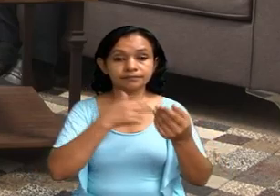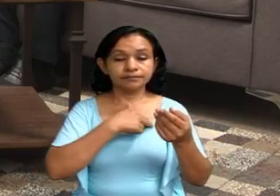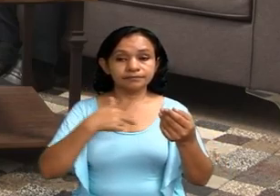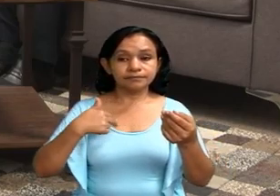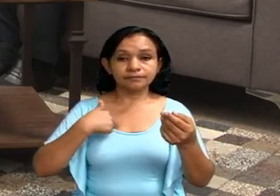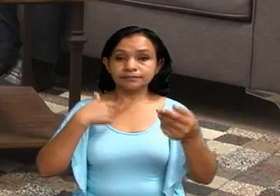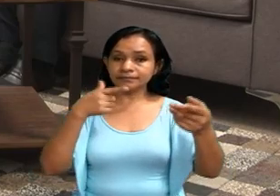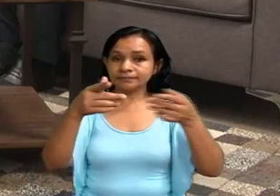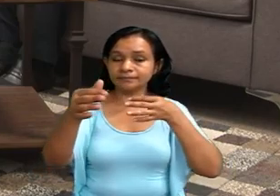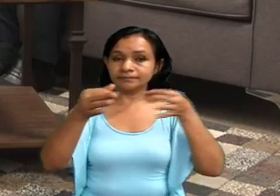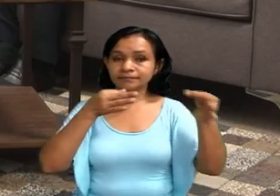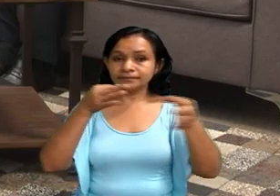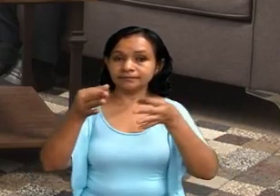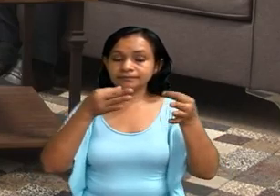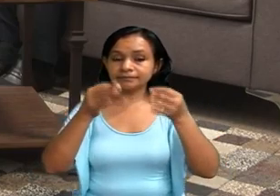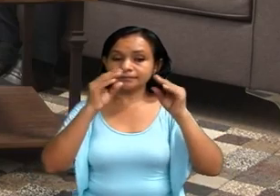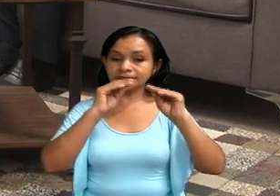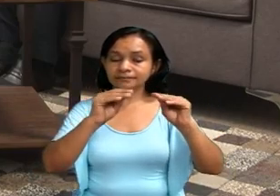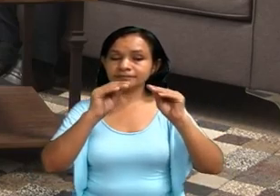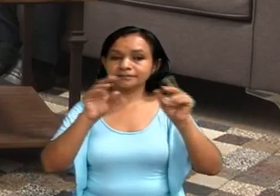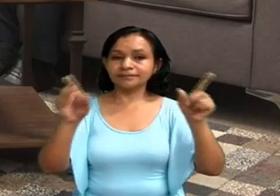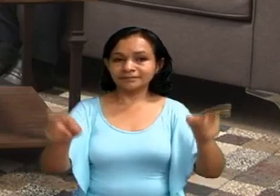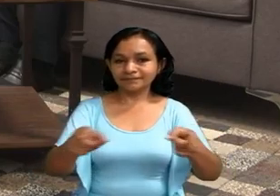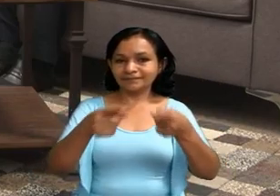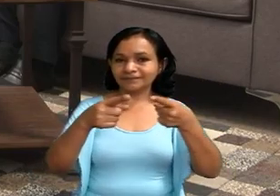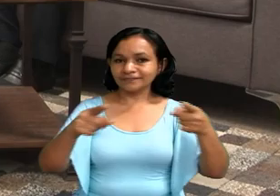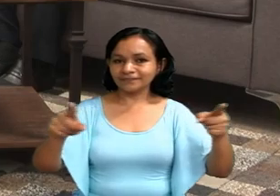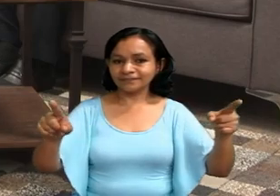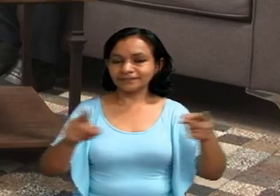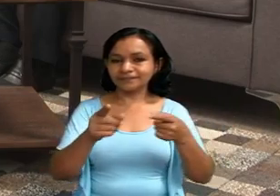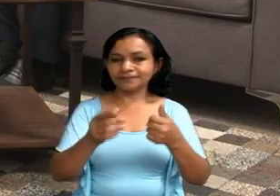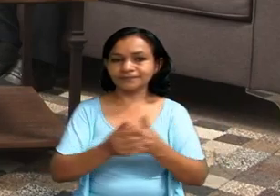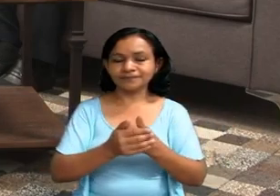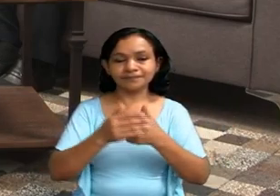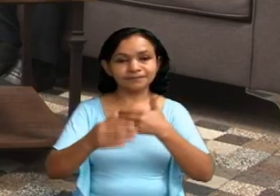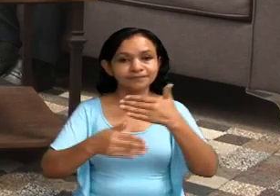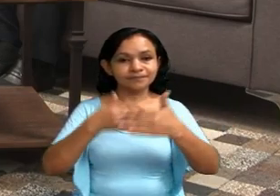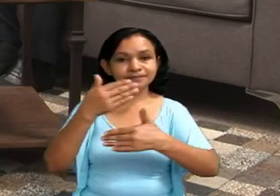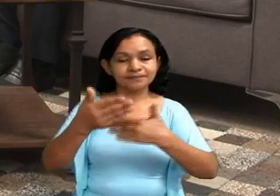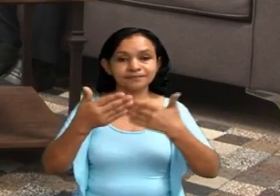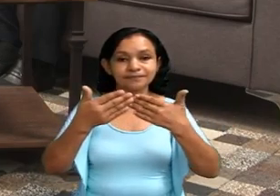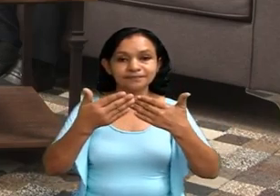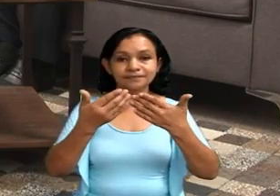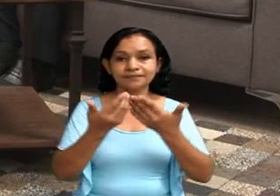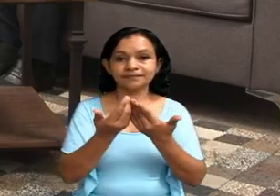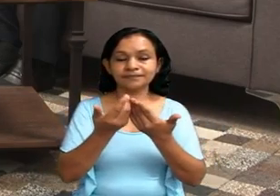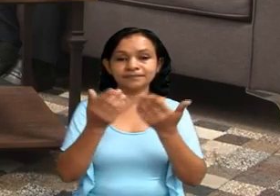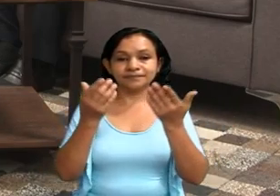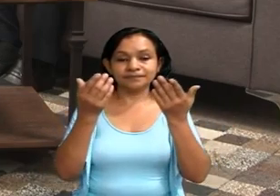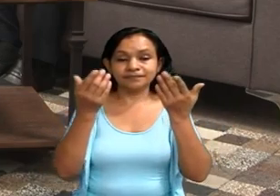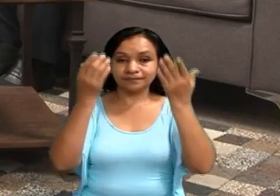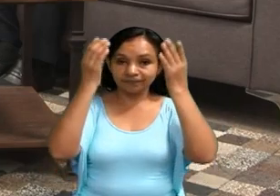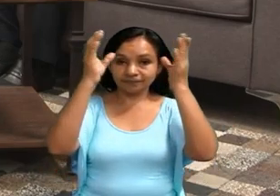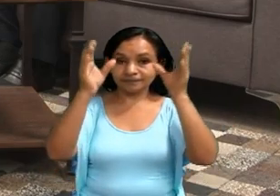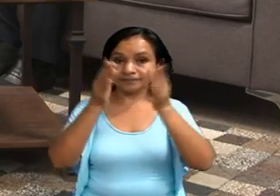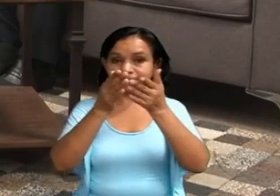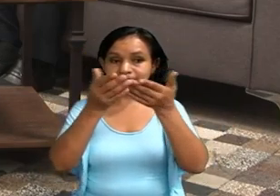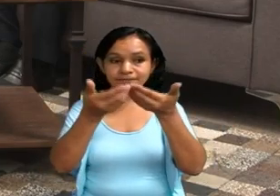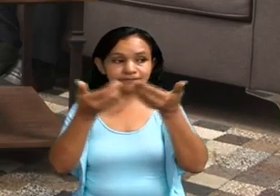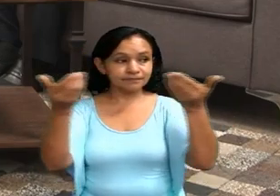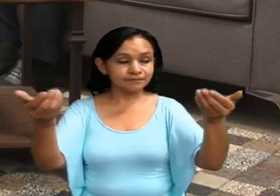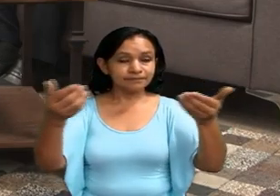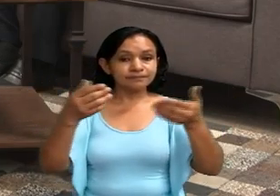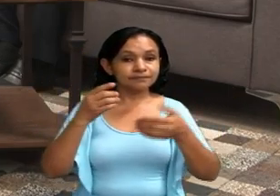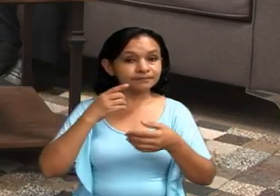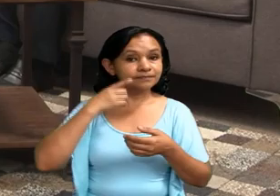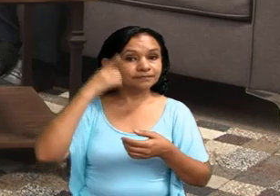esbozado usted, alfabetizadores musicales y dentro de un proceso también de democratización de la cultura, llegando estos